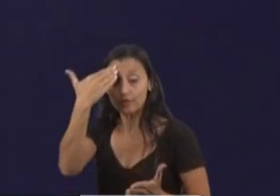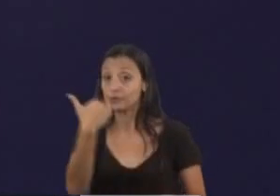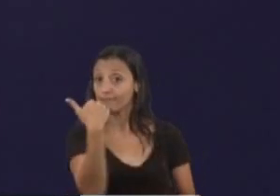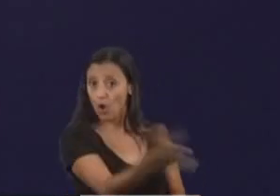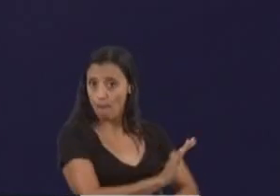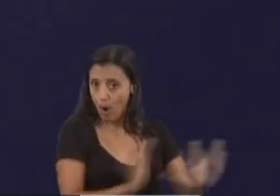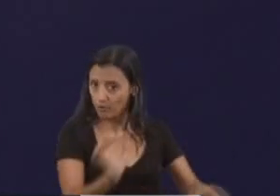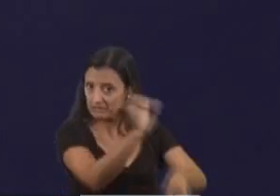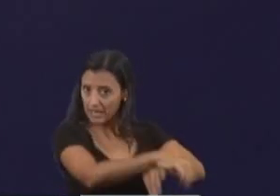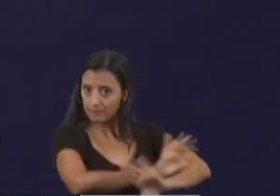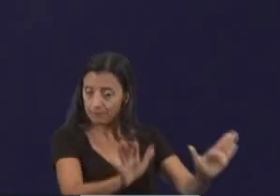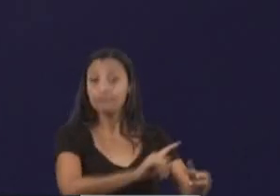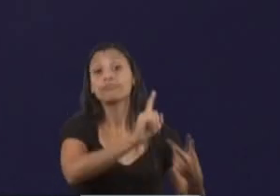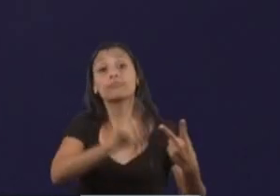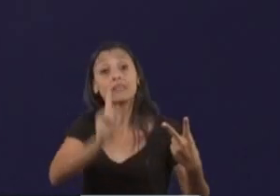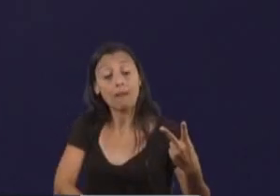Dicho esto,